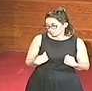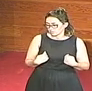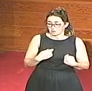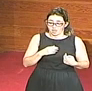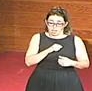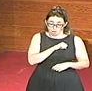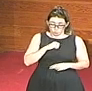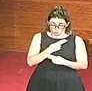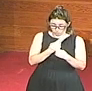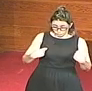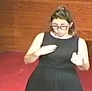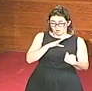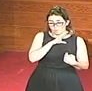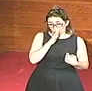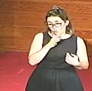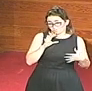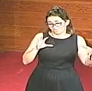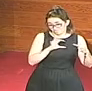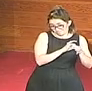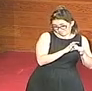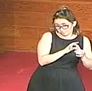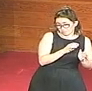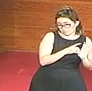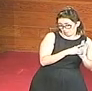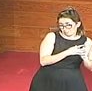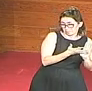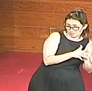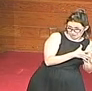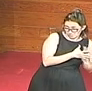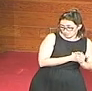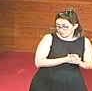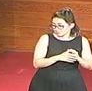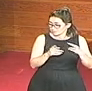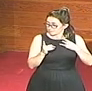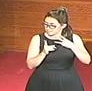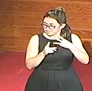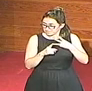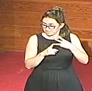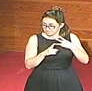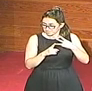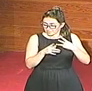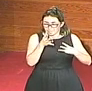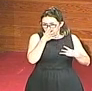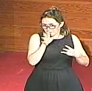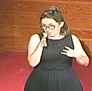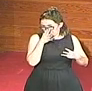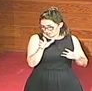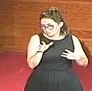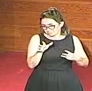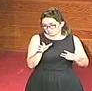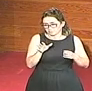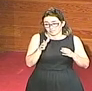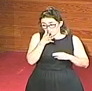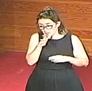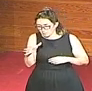precariedad. Luego están las demandas, que, como os decía, pueden arruinar la vida y la